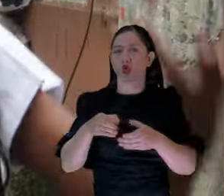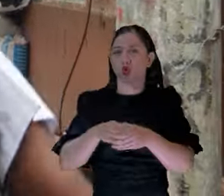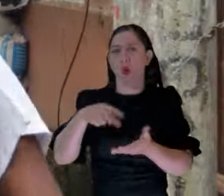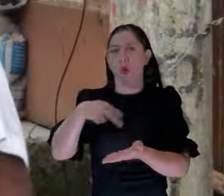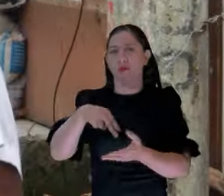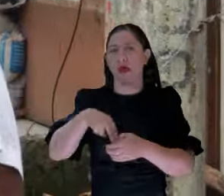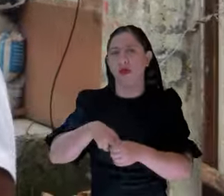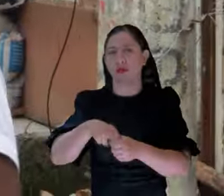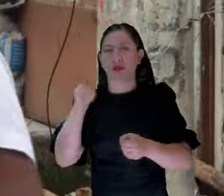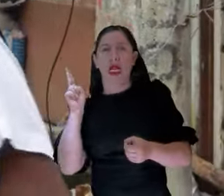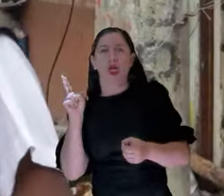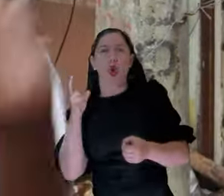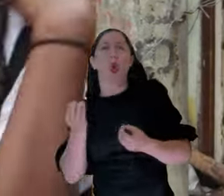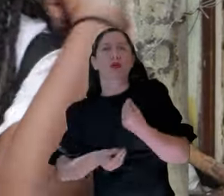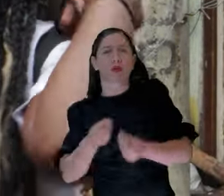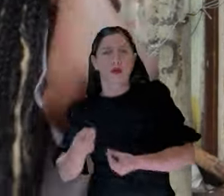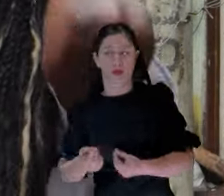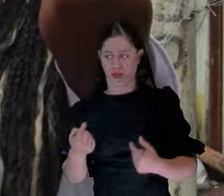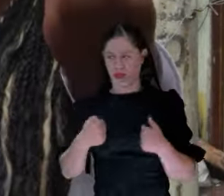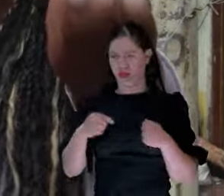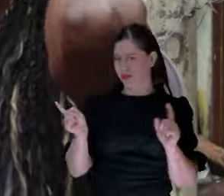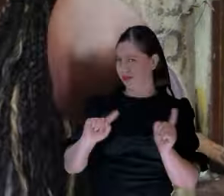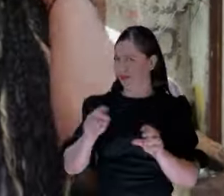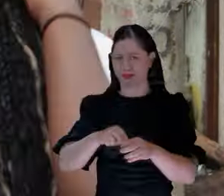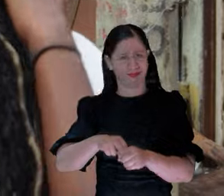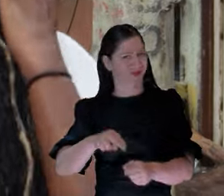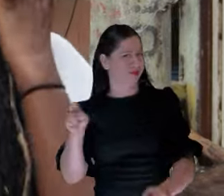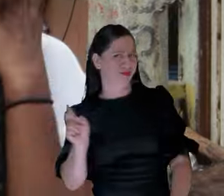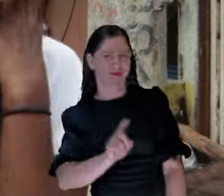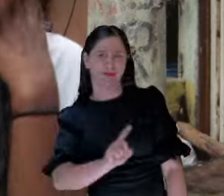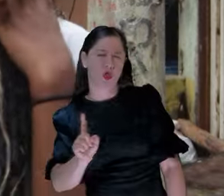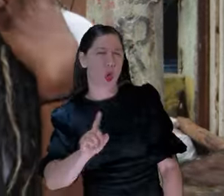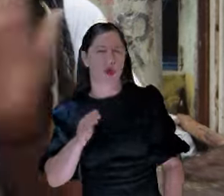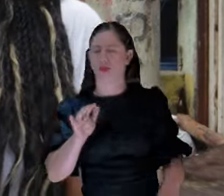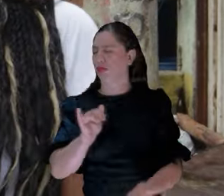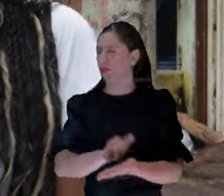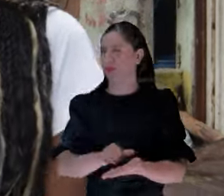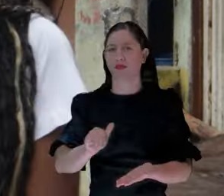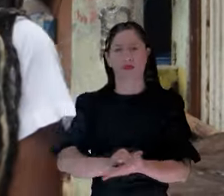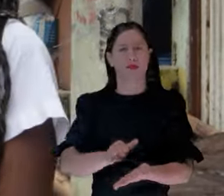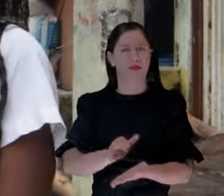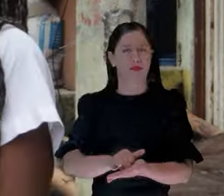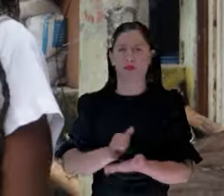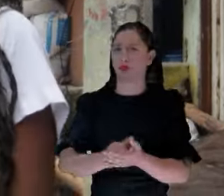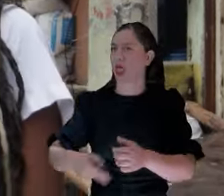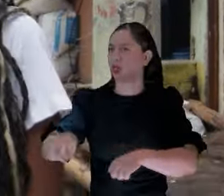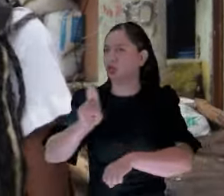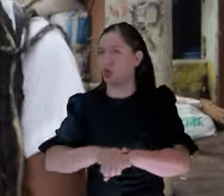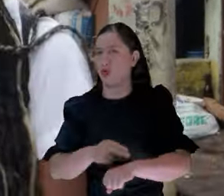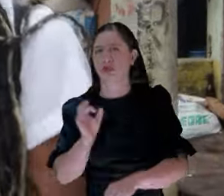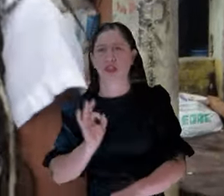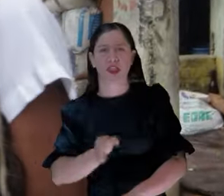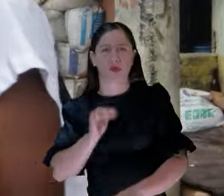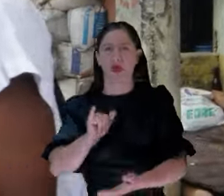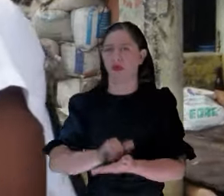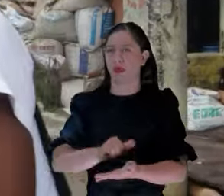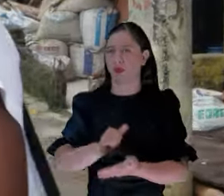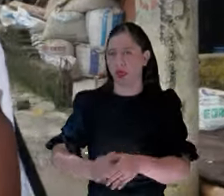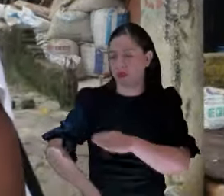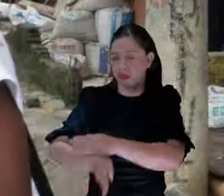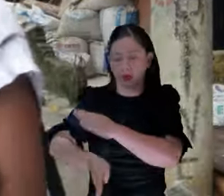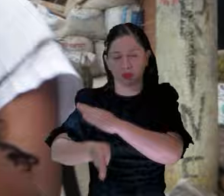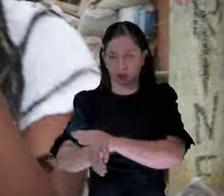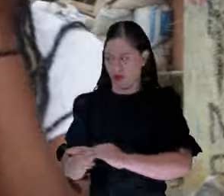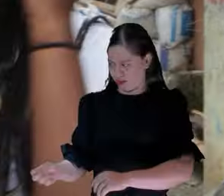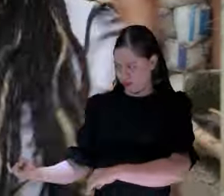vas a salir del grupo? ¿Qué pensás hacer? No, yo no me voy a salir del grupo, mija. No, las cosas van a seguir igual, normal, como